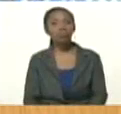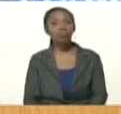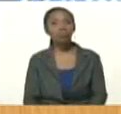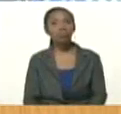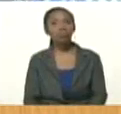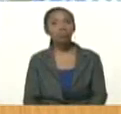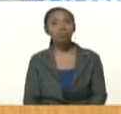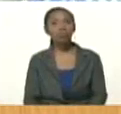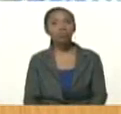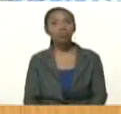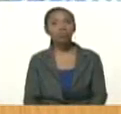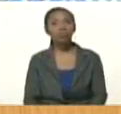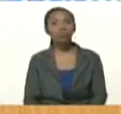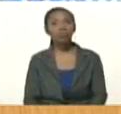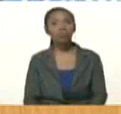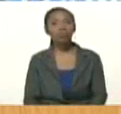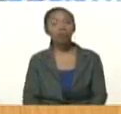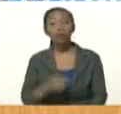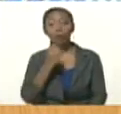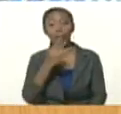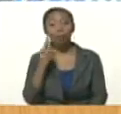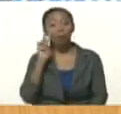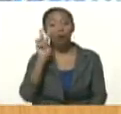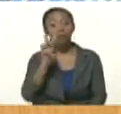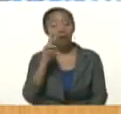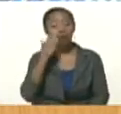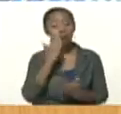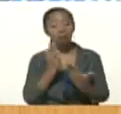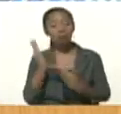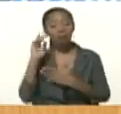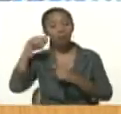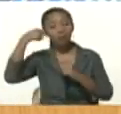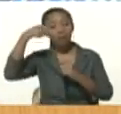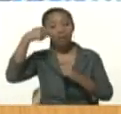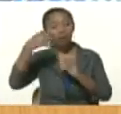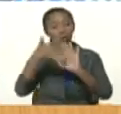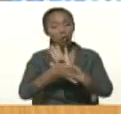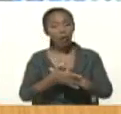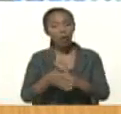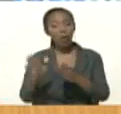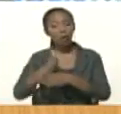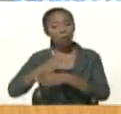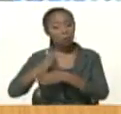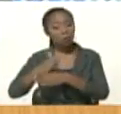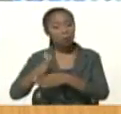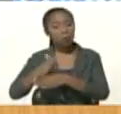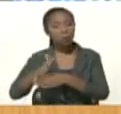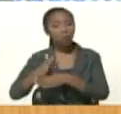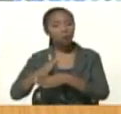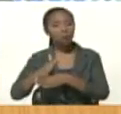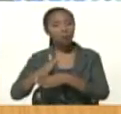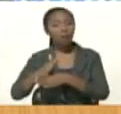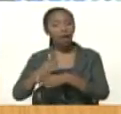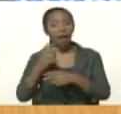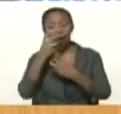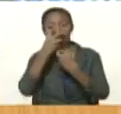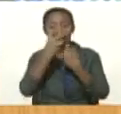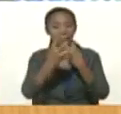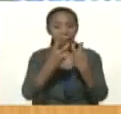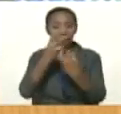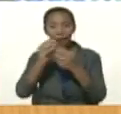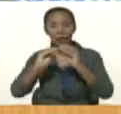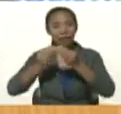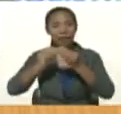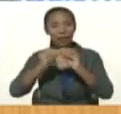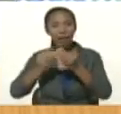Correcto. Bueno, vamos a ver este video para que ustedes vean y compartan lo que fue la visita que hicimos